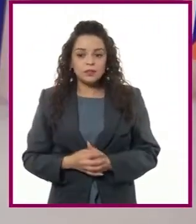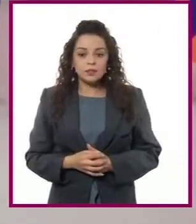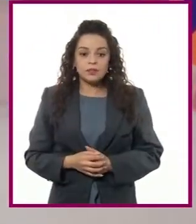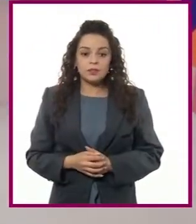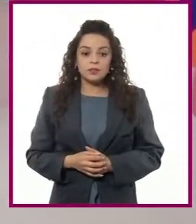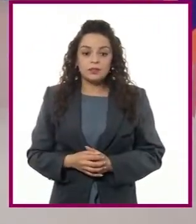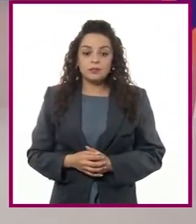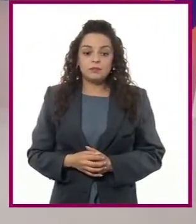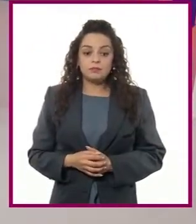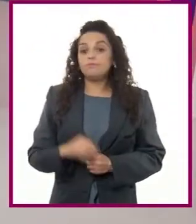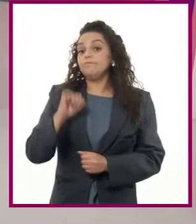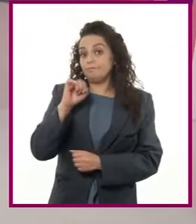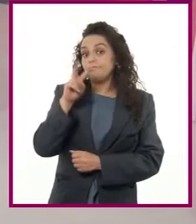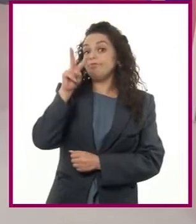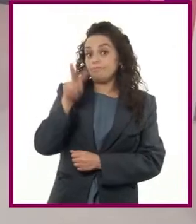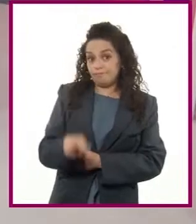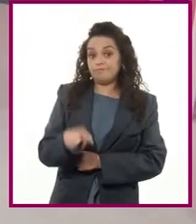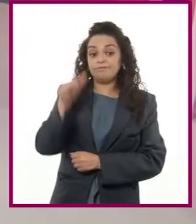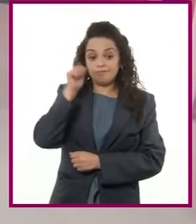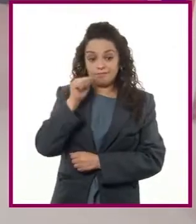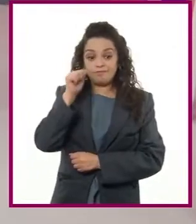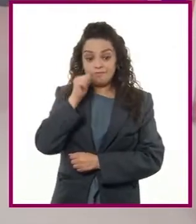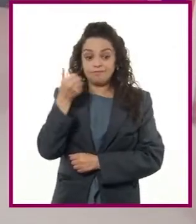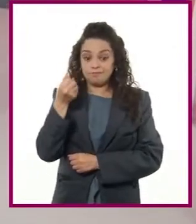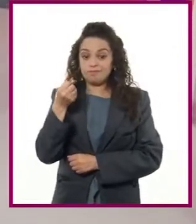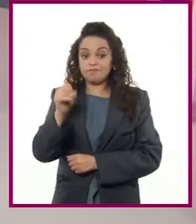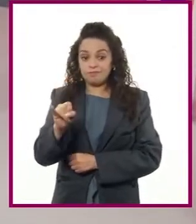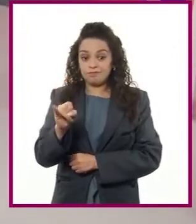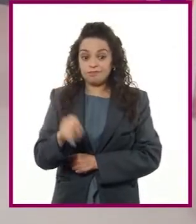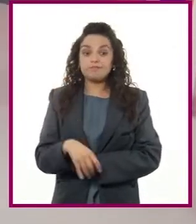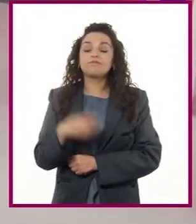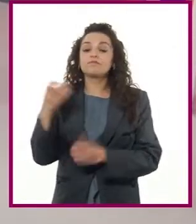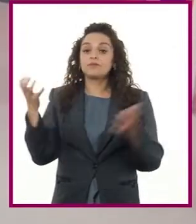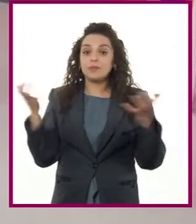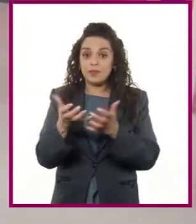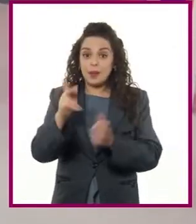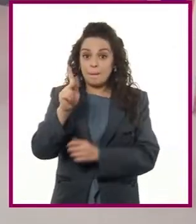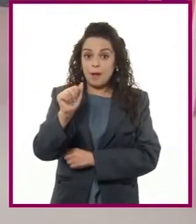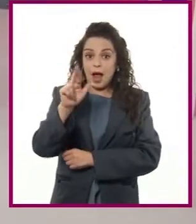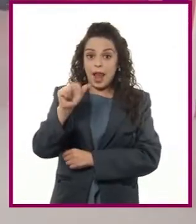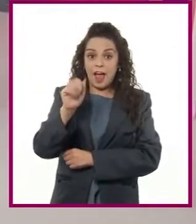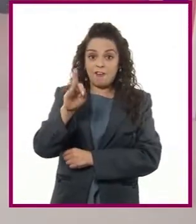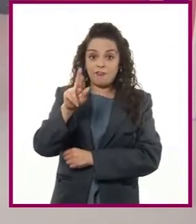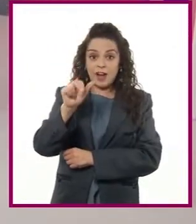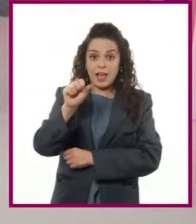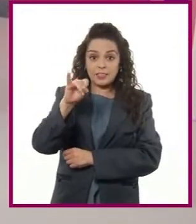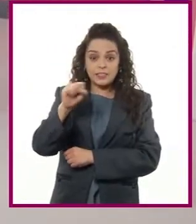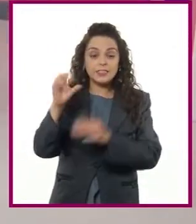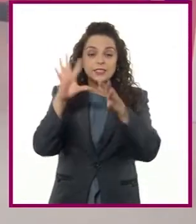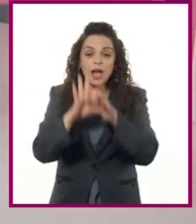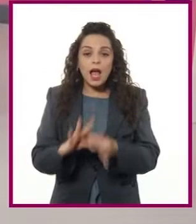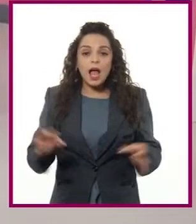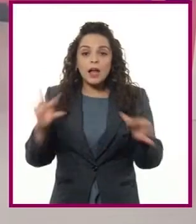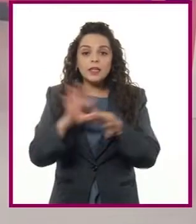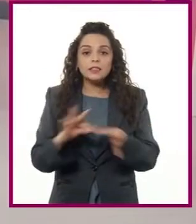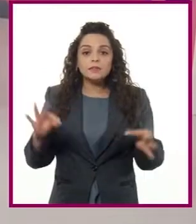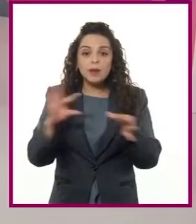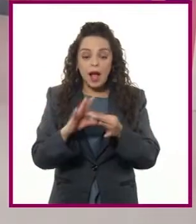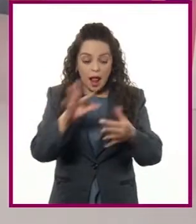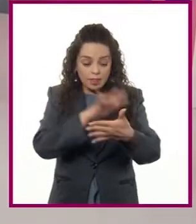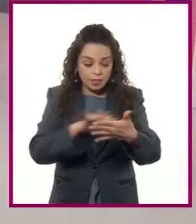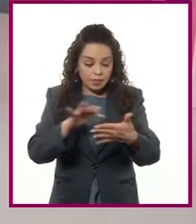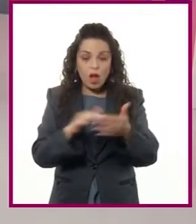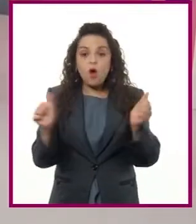Sí, es muy común que esto suceda. Desarrollar una paráfrasis, es decir, explicar un texto con nuestras